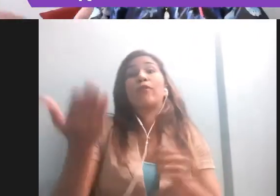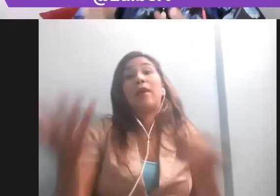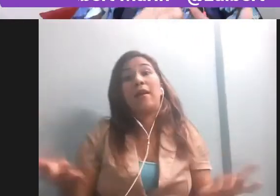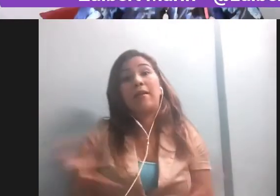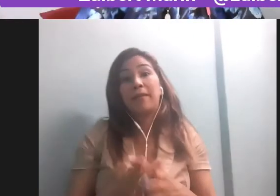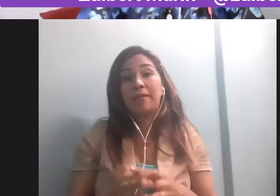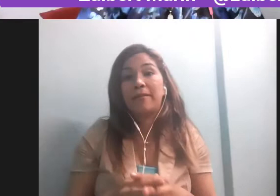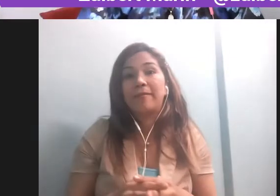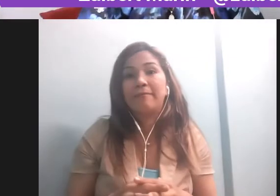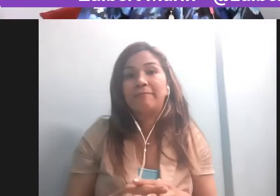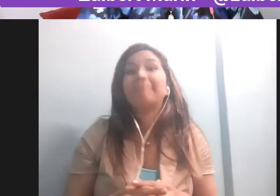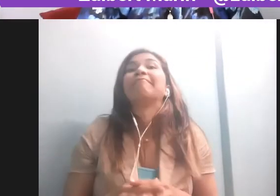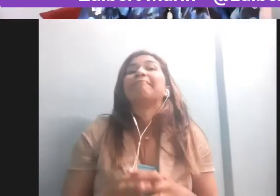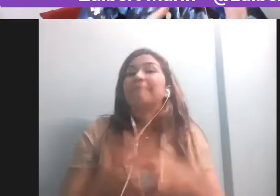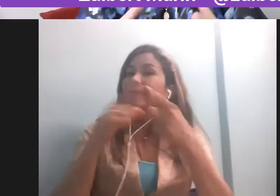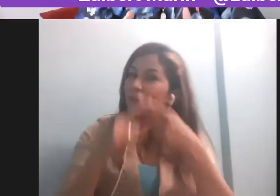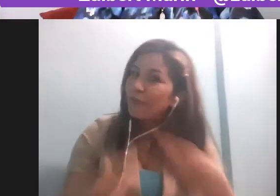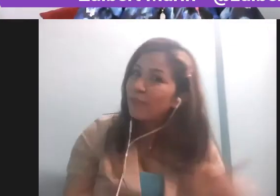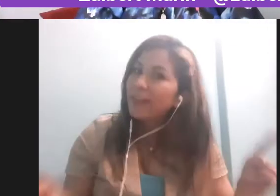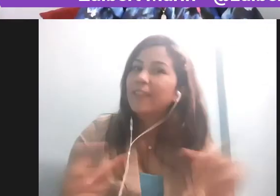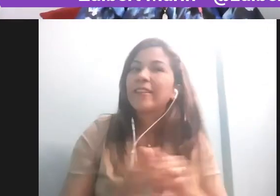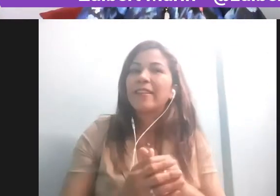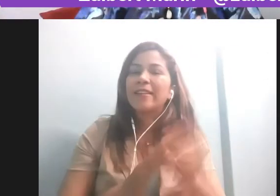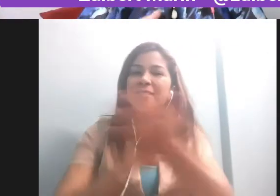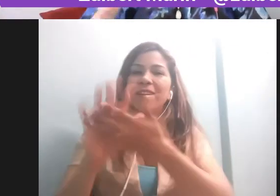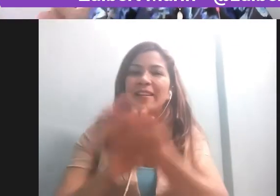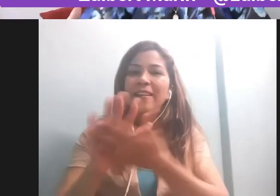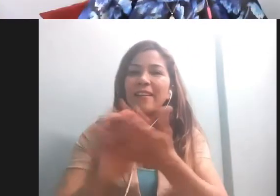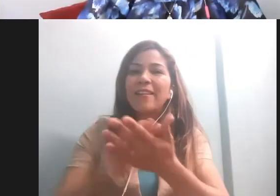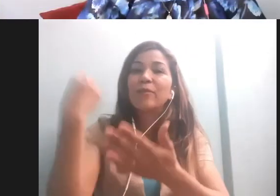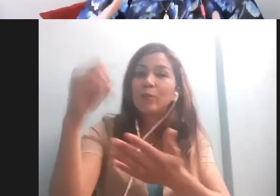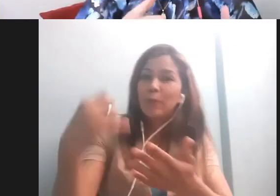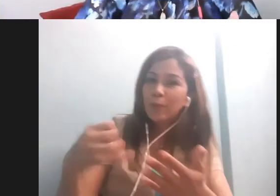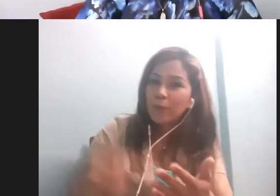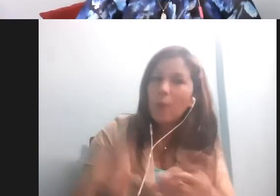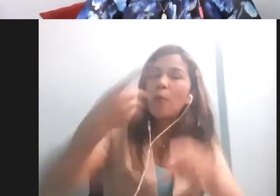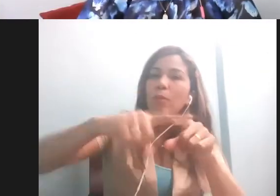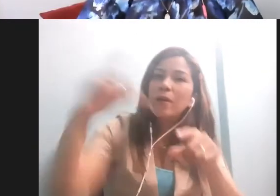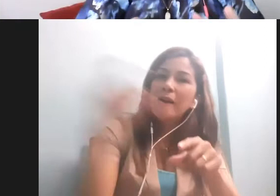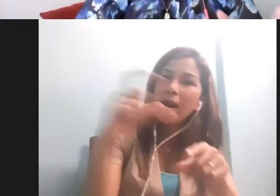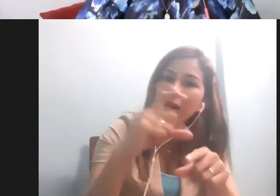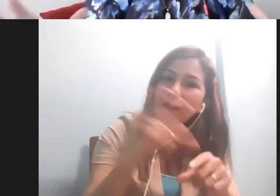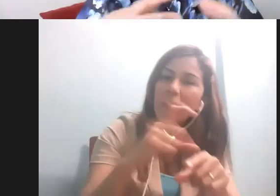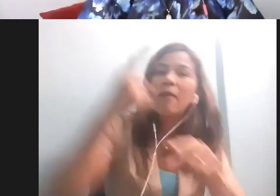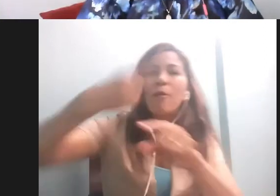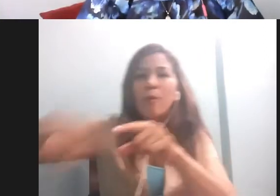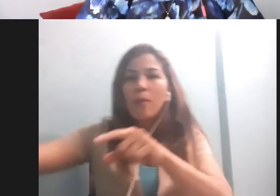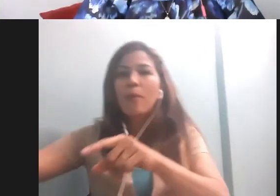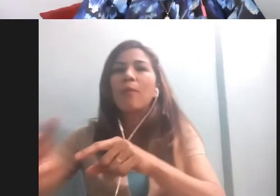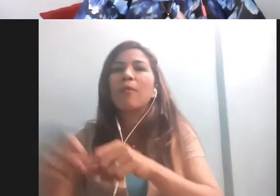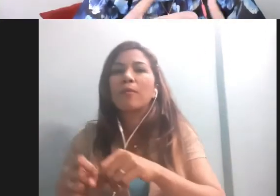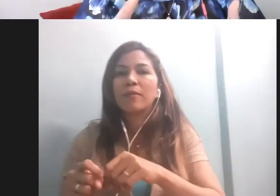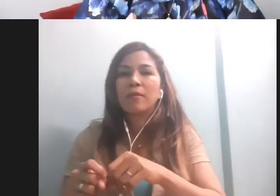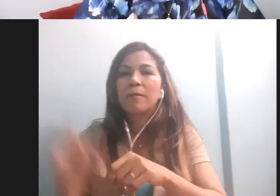es totalmente diferente a la forma de hablar como hablamos, por ejemplo, en el Zulia, o como hablan en Caracas, o como hablan en Barquisimeto. Entonces, considero